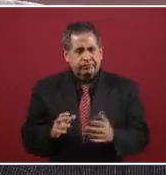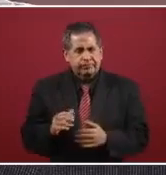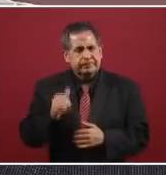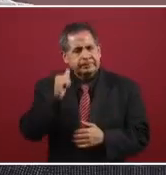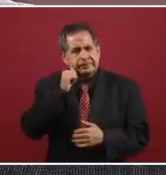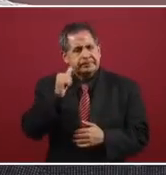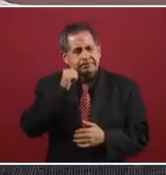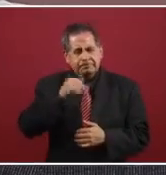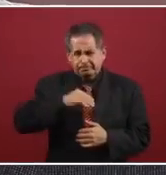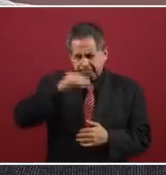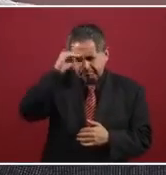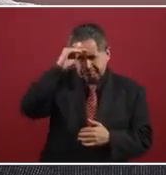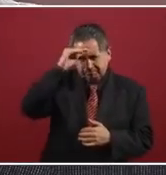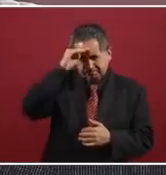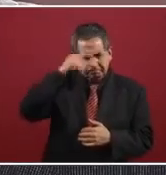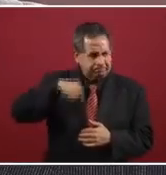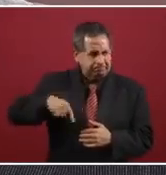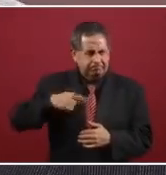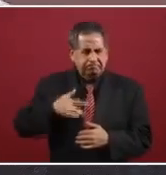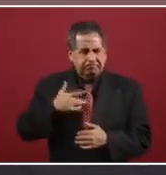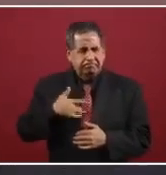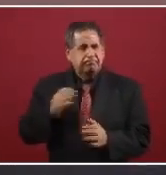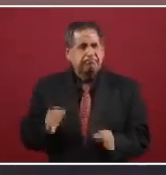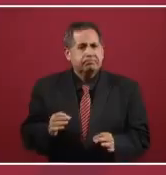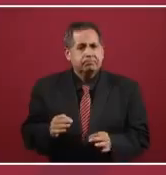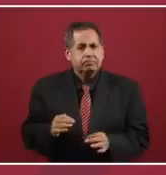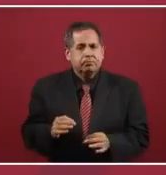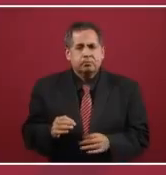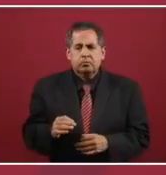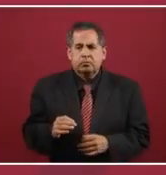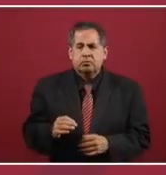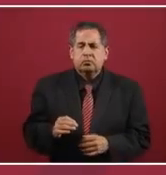siempre hemos sostenido que no deben de